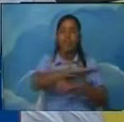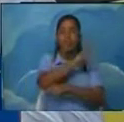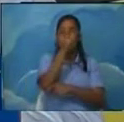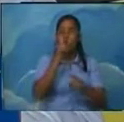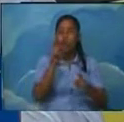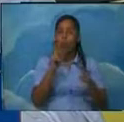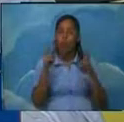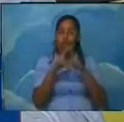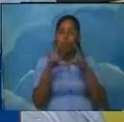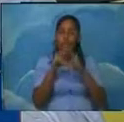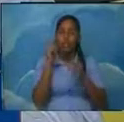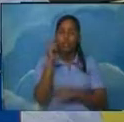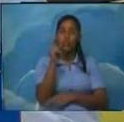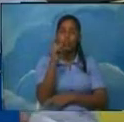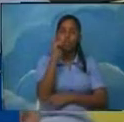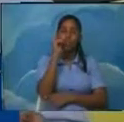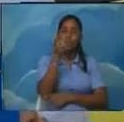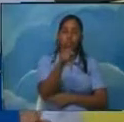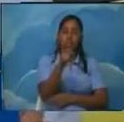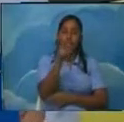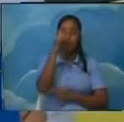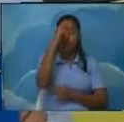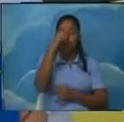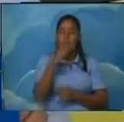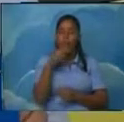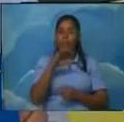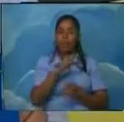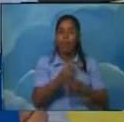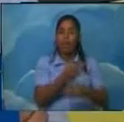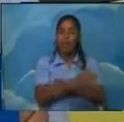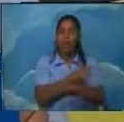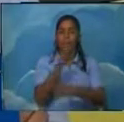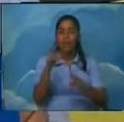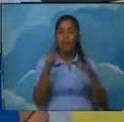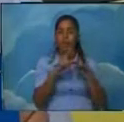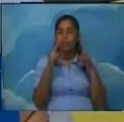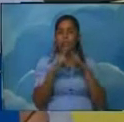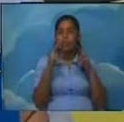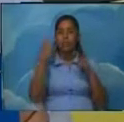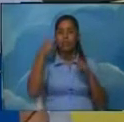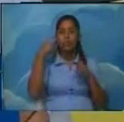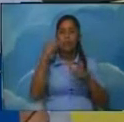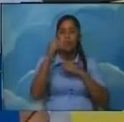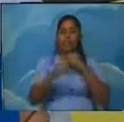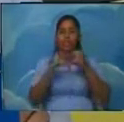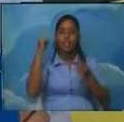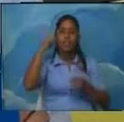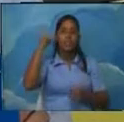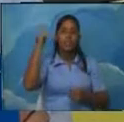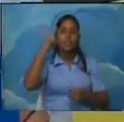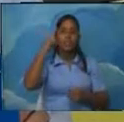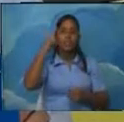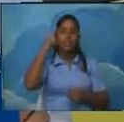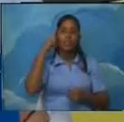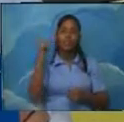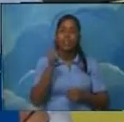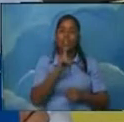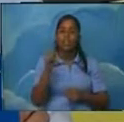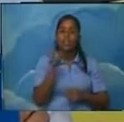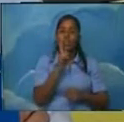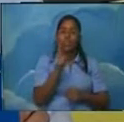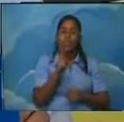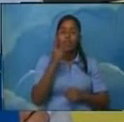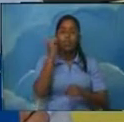conocías tú ni tus padres la habían conocido para hacerte saber que no